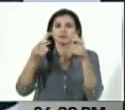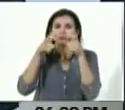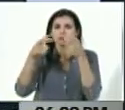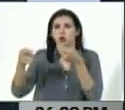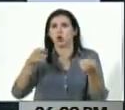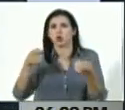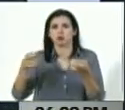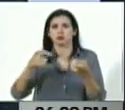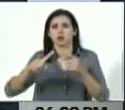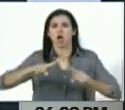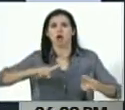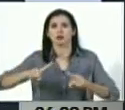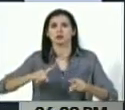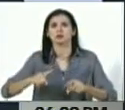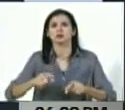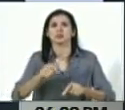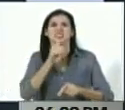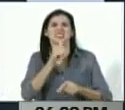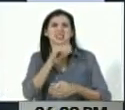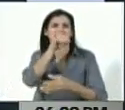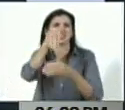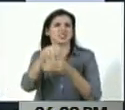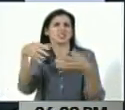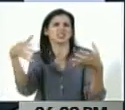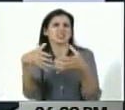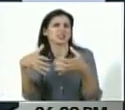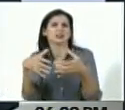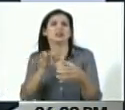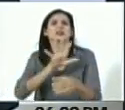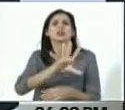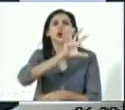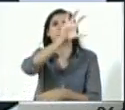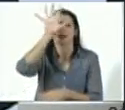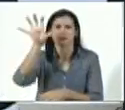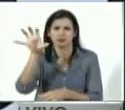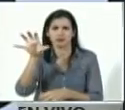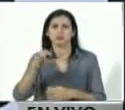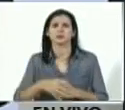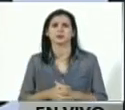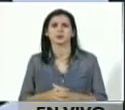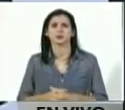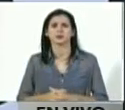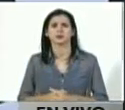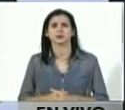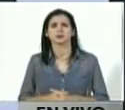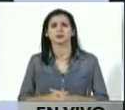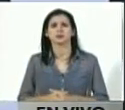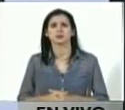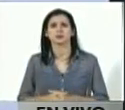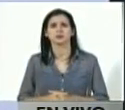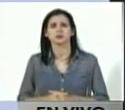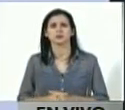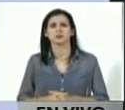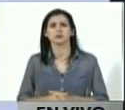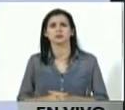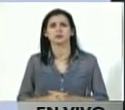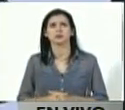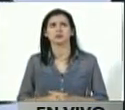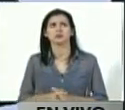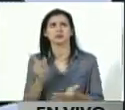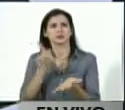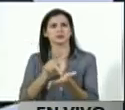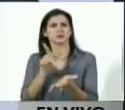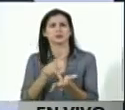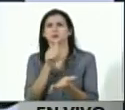que está conformado por 5 países a nivel ministerial. Y allí, bueno, está